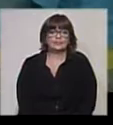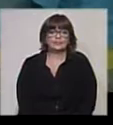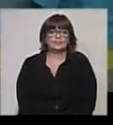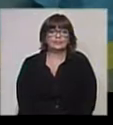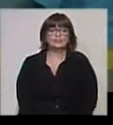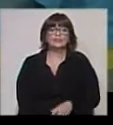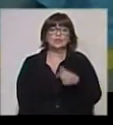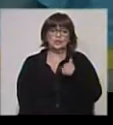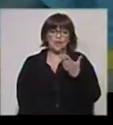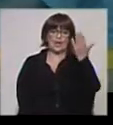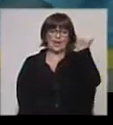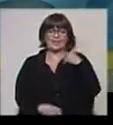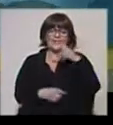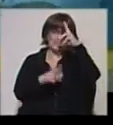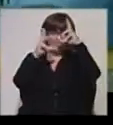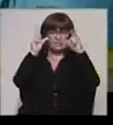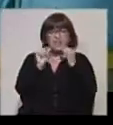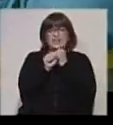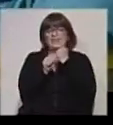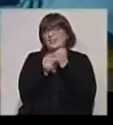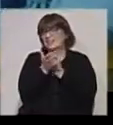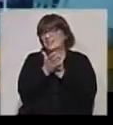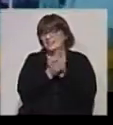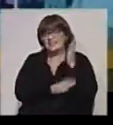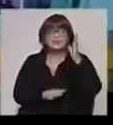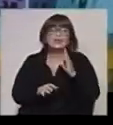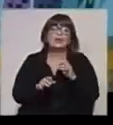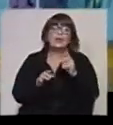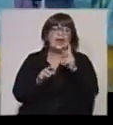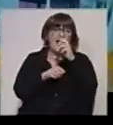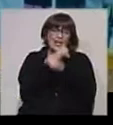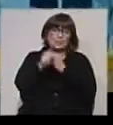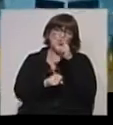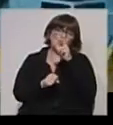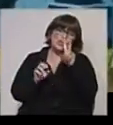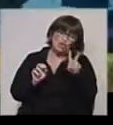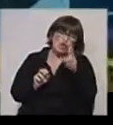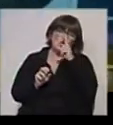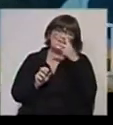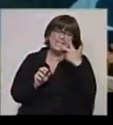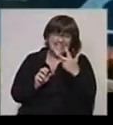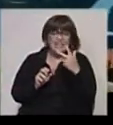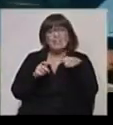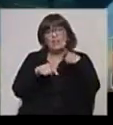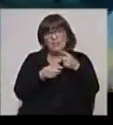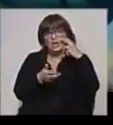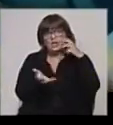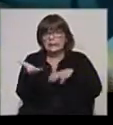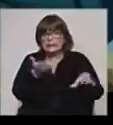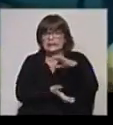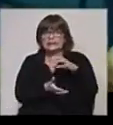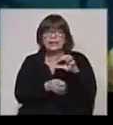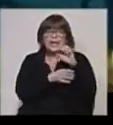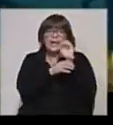He sido enfermero y he trabajado en salud toda la vida. Y en el 2002-2003, cuando vino la crisis, las empresas no pudieron pagarnos el